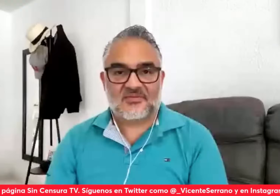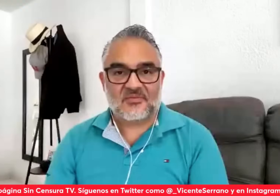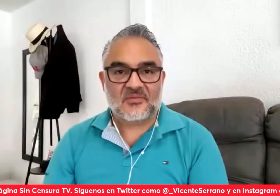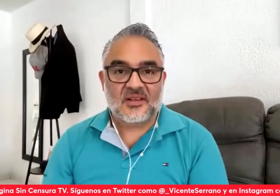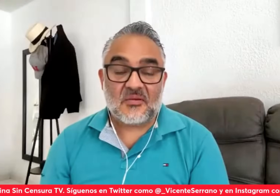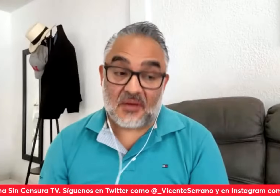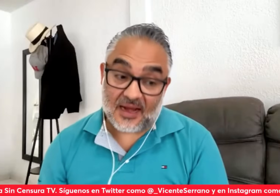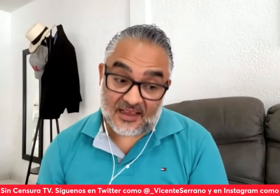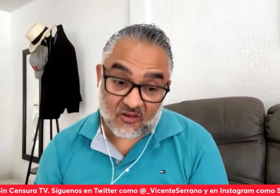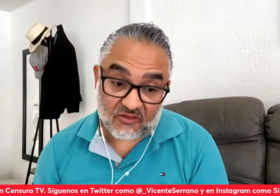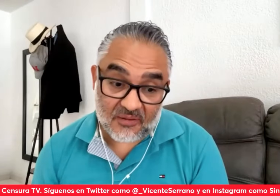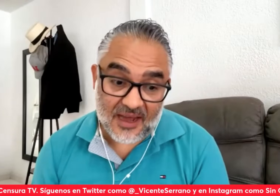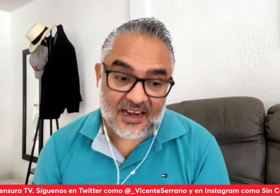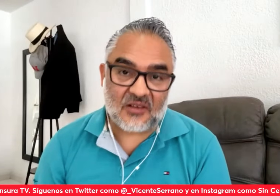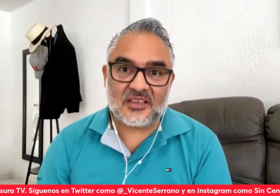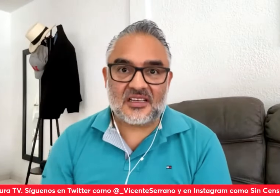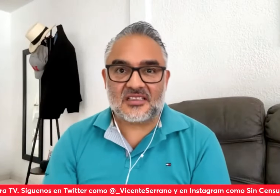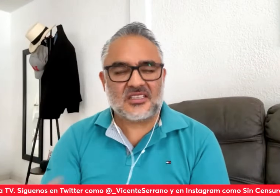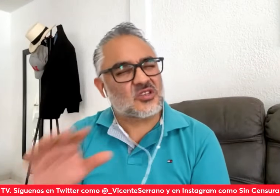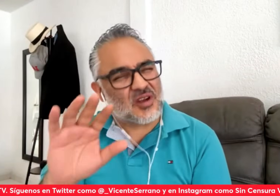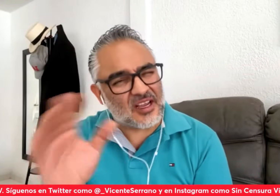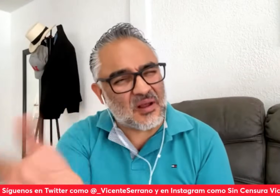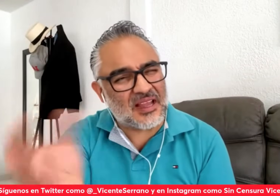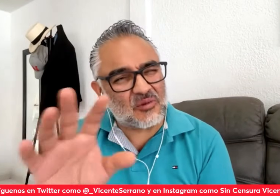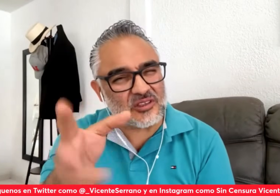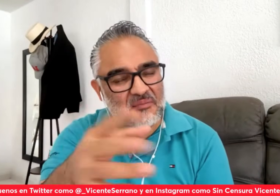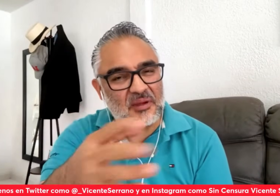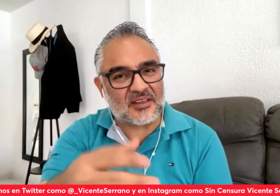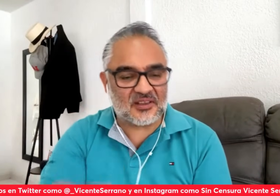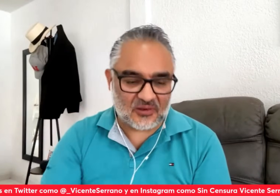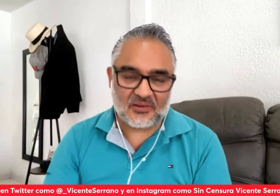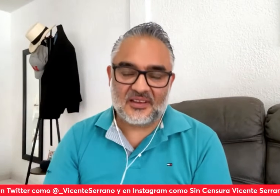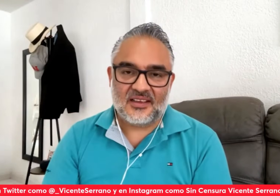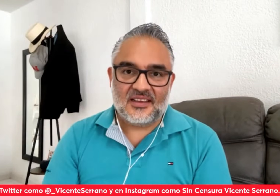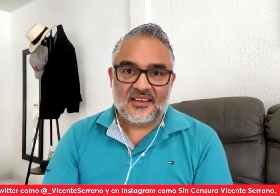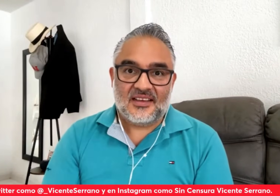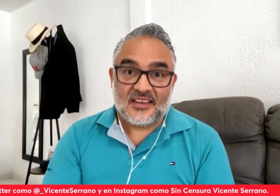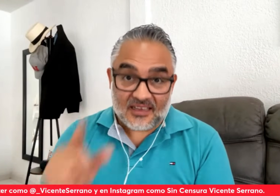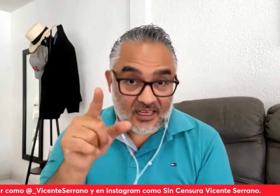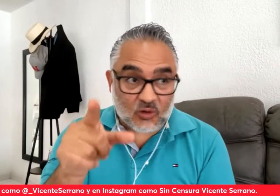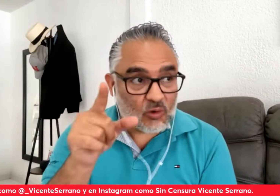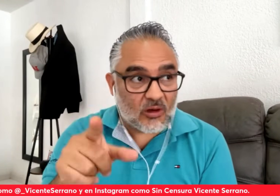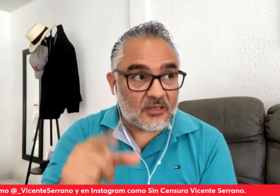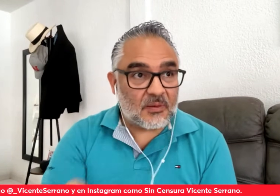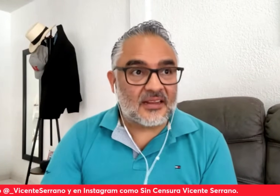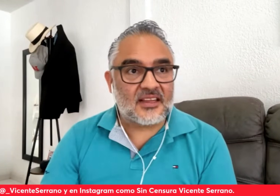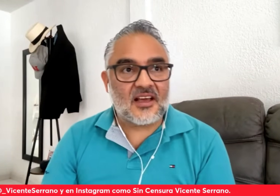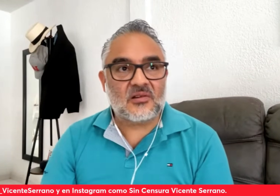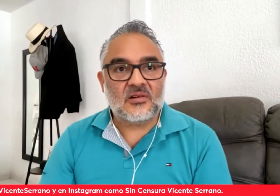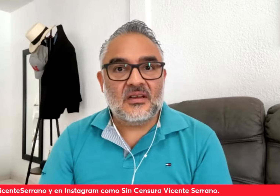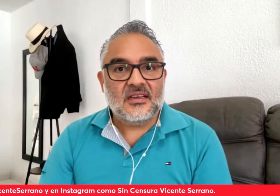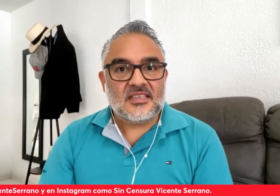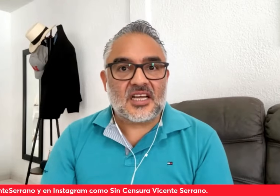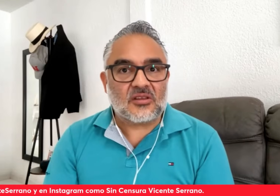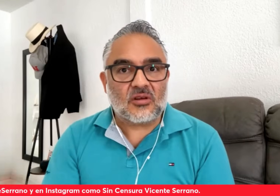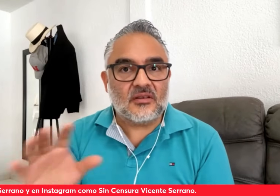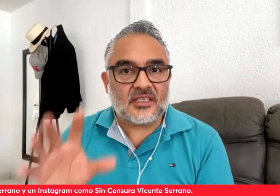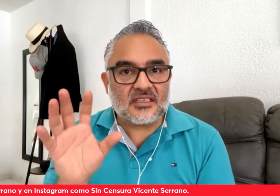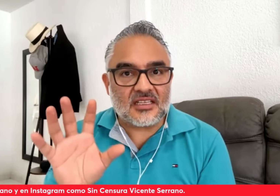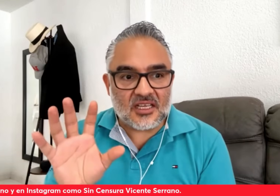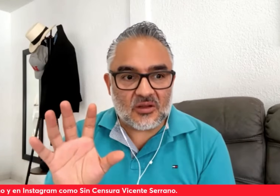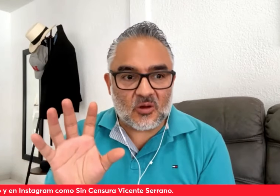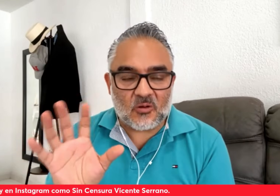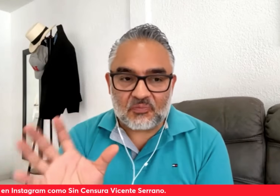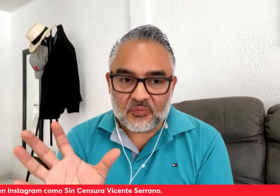cerrar, para confirmarle a la audiencia de Sin Censura que no andamos tan perdidos, y tú lo has planteado, Chertorivsky